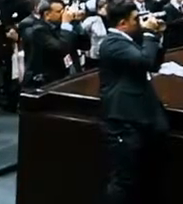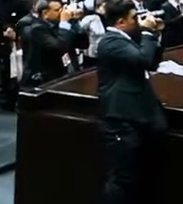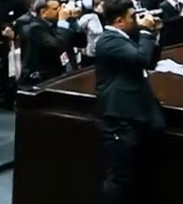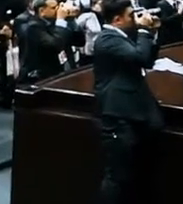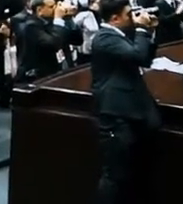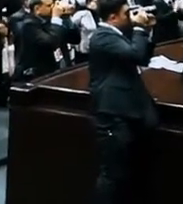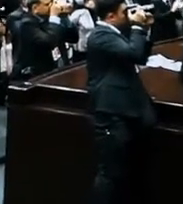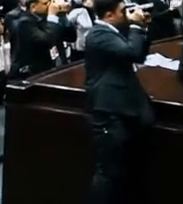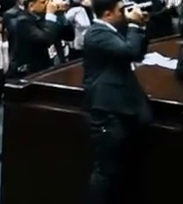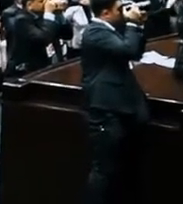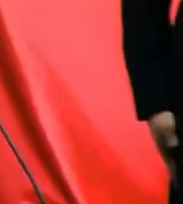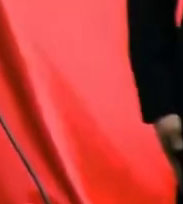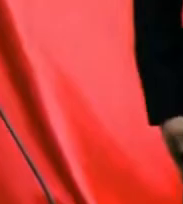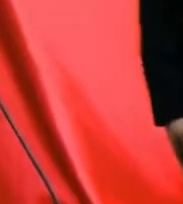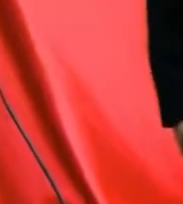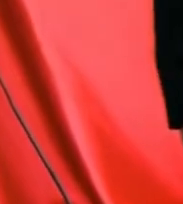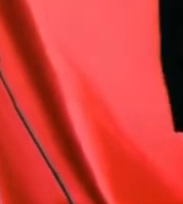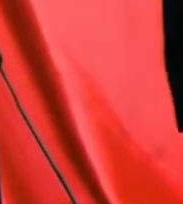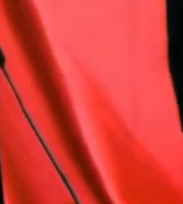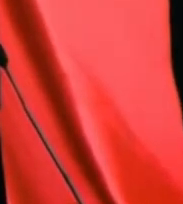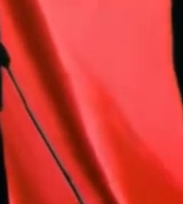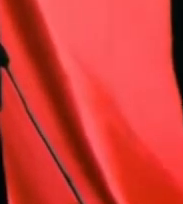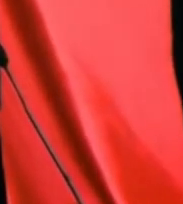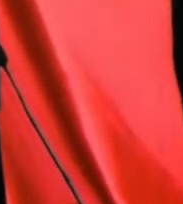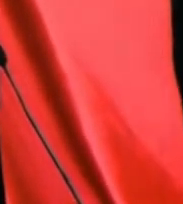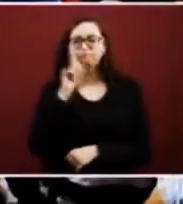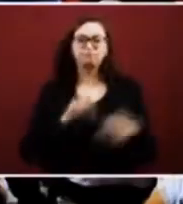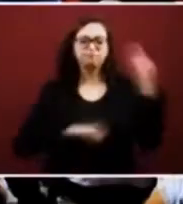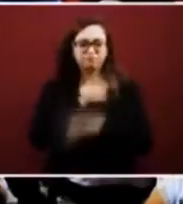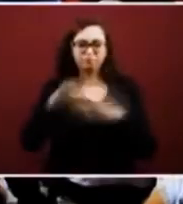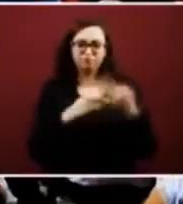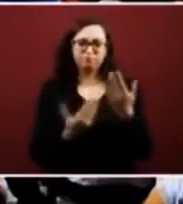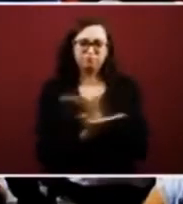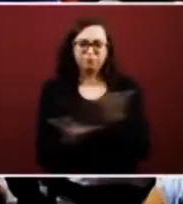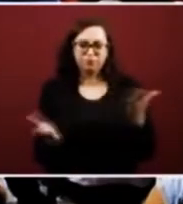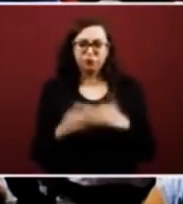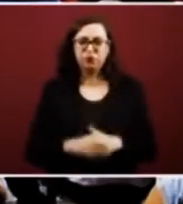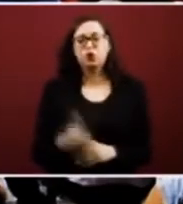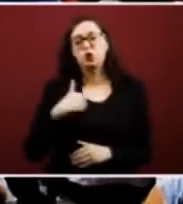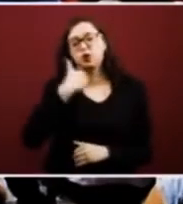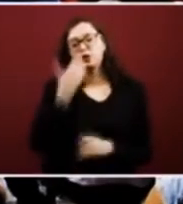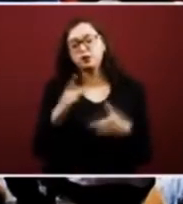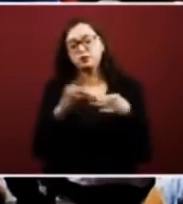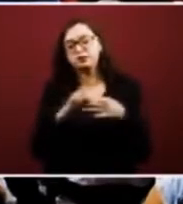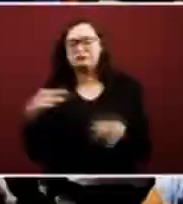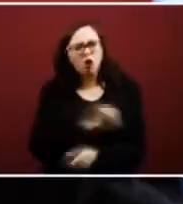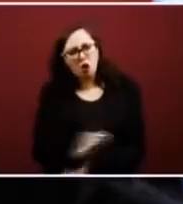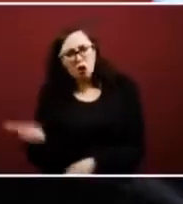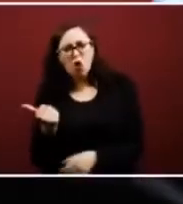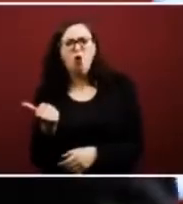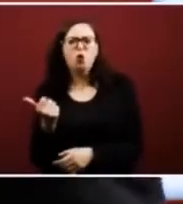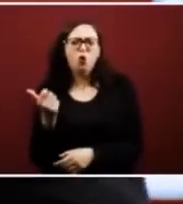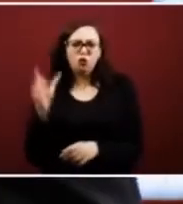diciembre de 2018, Robledo rindió protesta como subsecretario de Gobernación y en junio de 2019, tras la